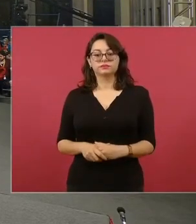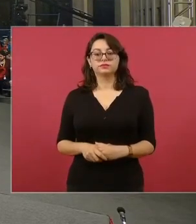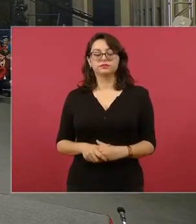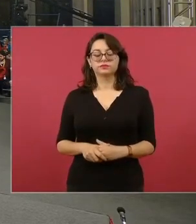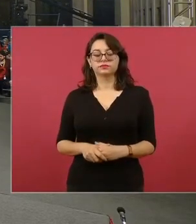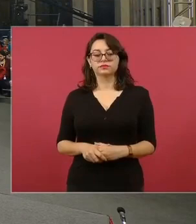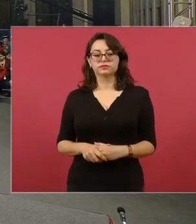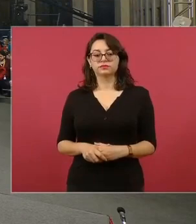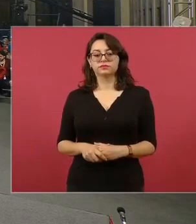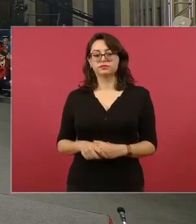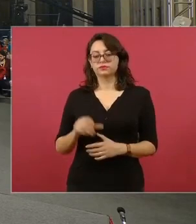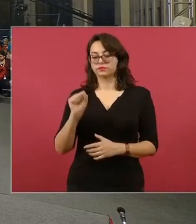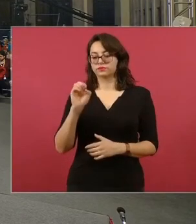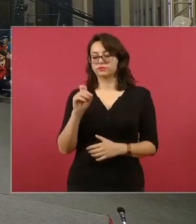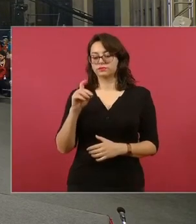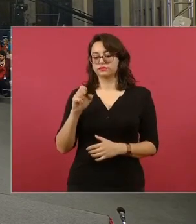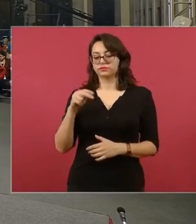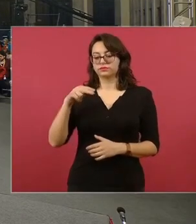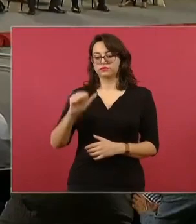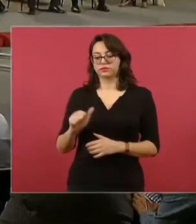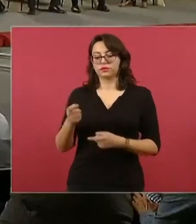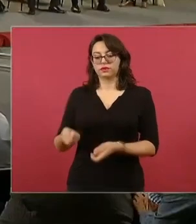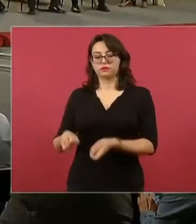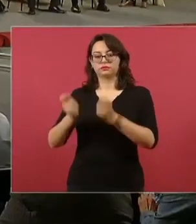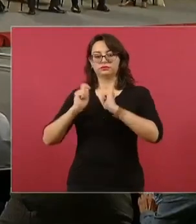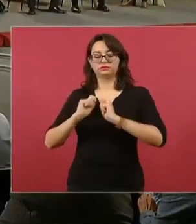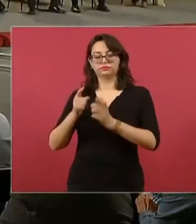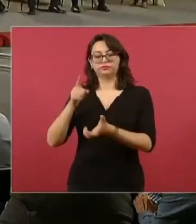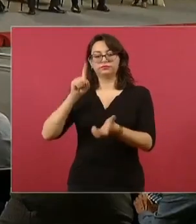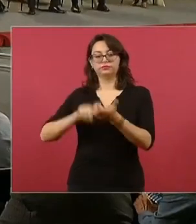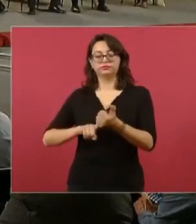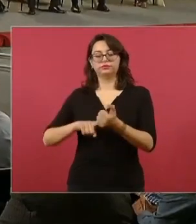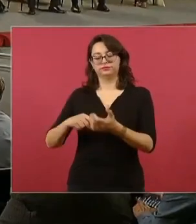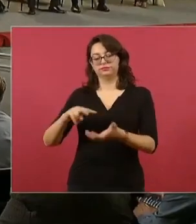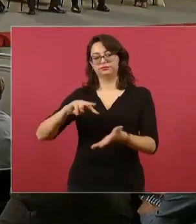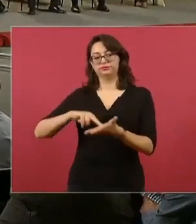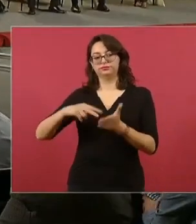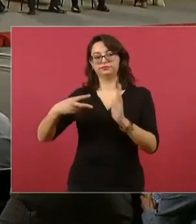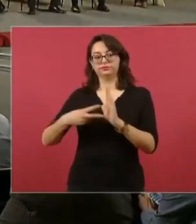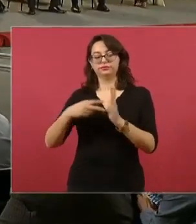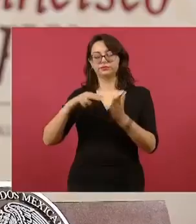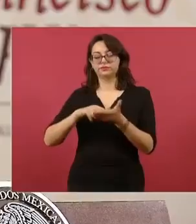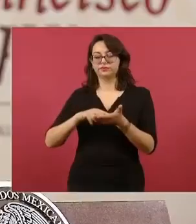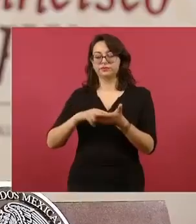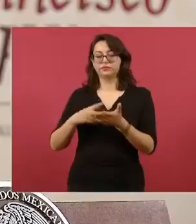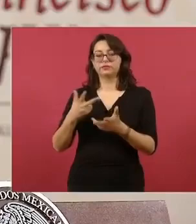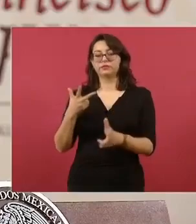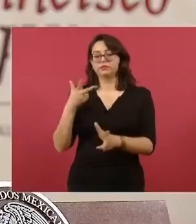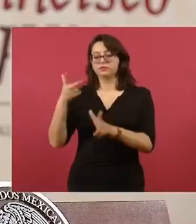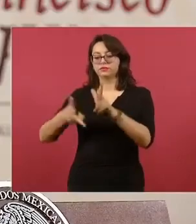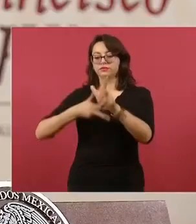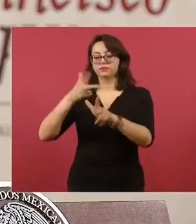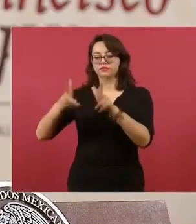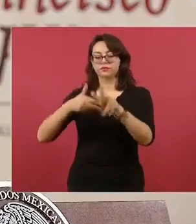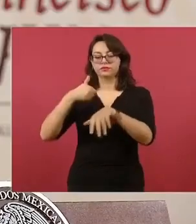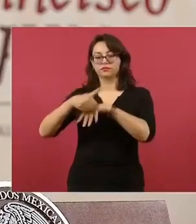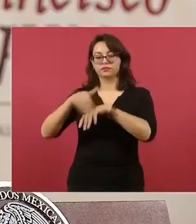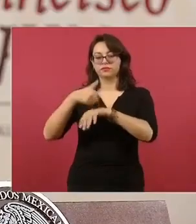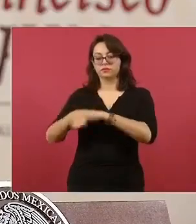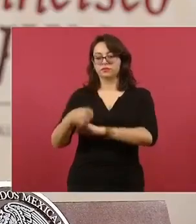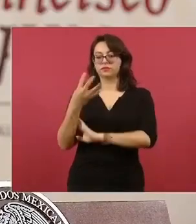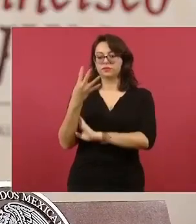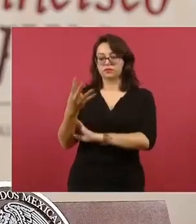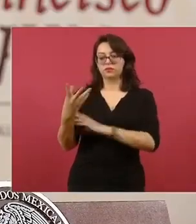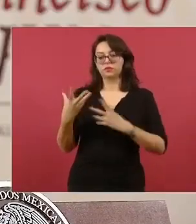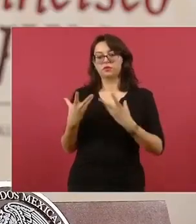La Secretaría de la Defensa Nacional, por conducto de la Dirección General de Ingenieros, coadyuva en el tramo 4 del Tren Maya, con la construcción de un hotel